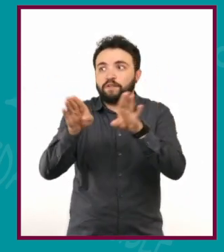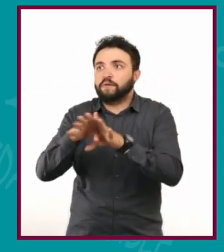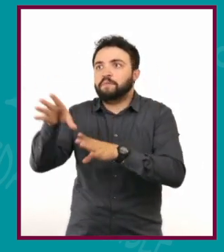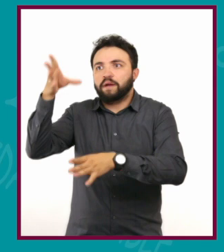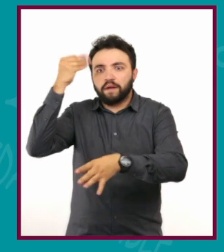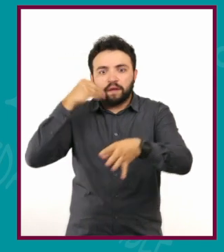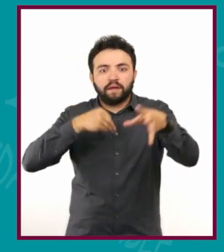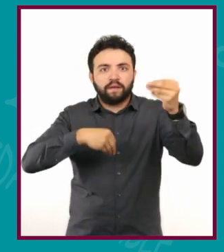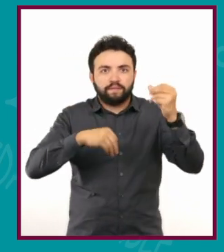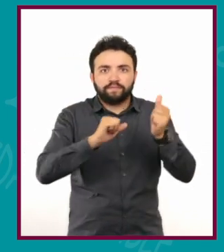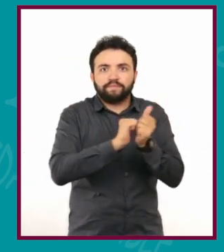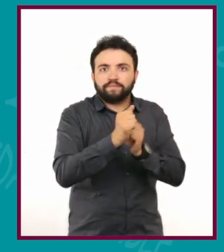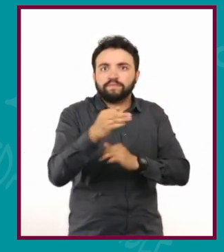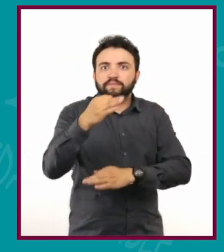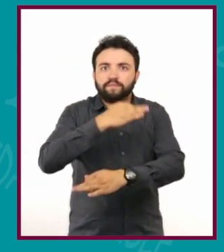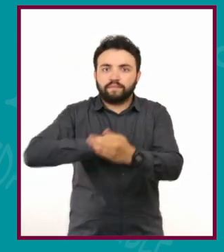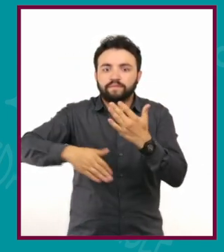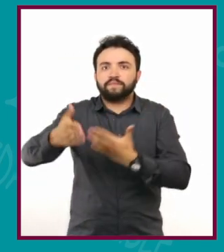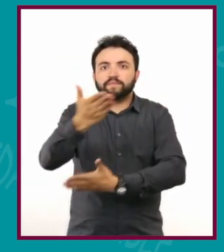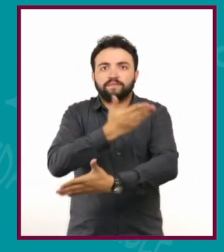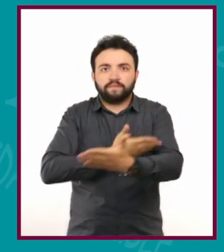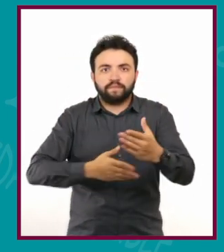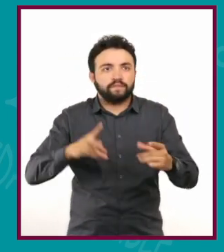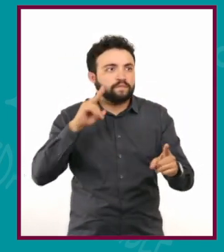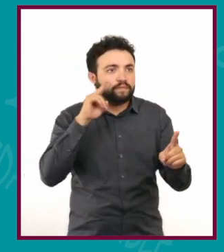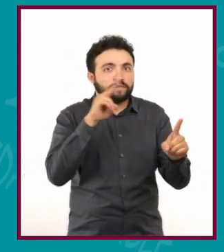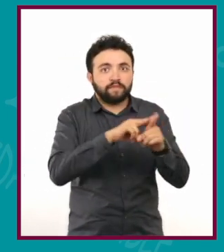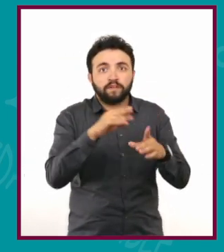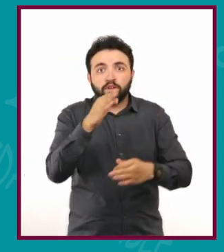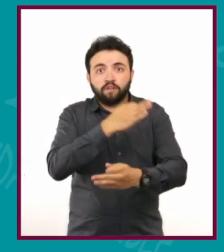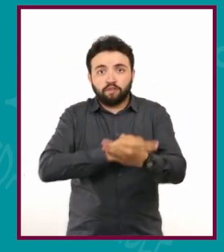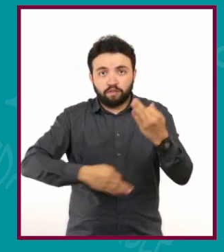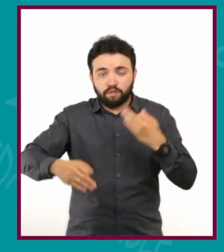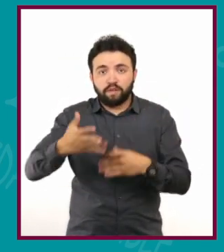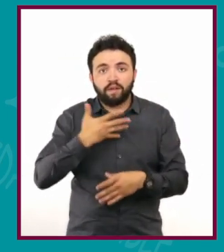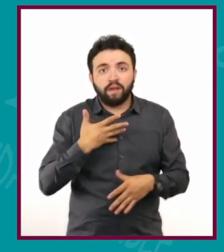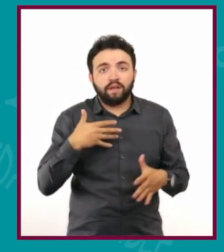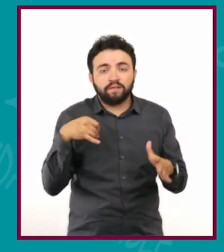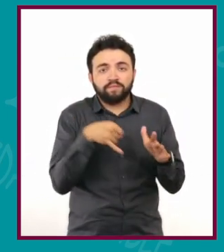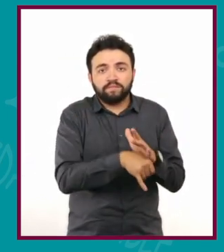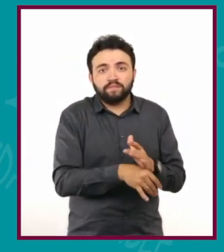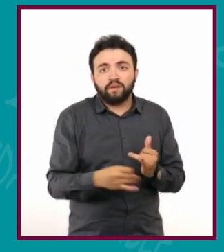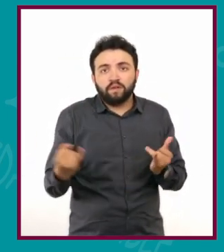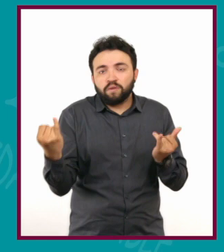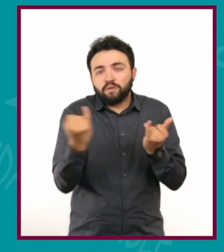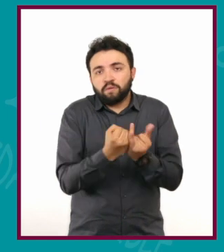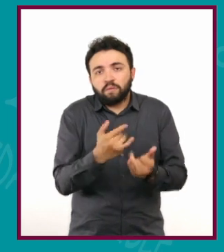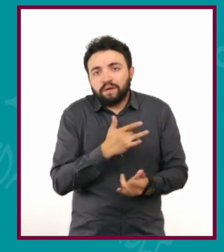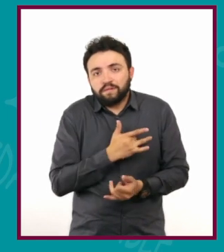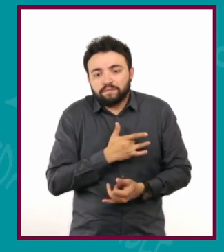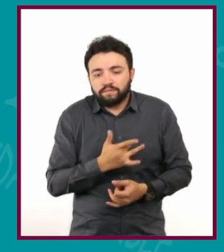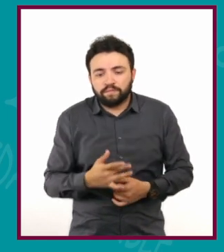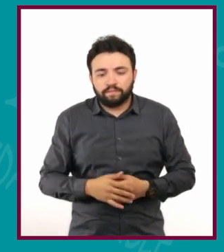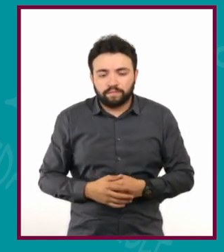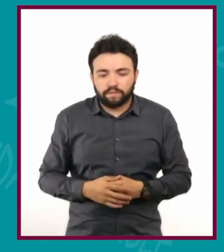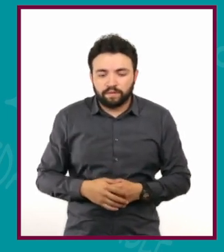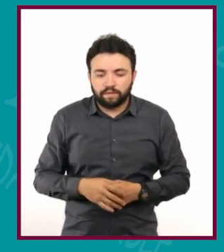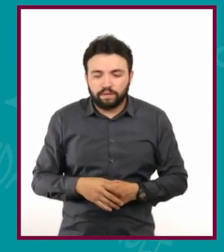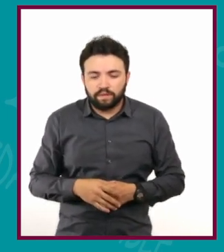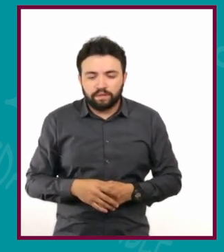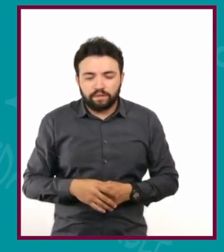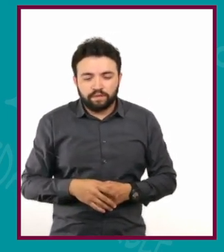de nosotros. Si dialogamos entre todos, vamos a ver que en el fondo todos somos iguales en cierta manera.